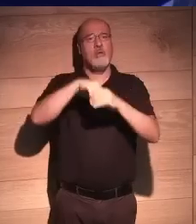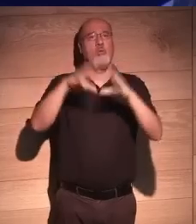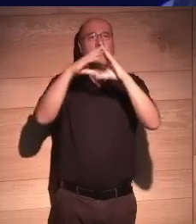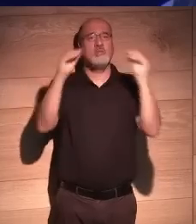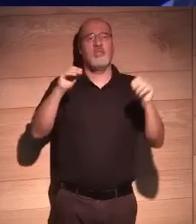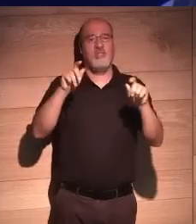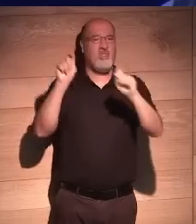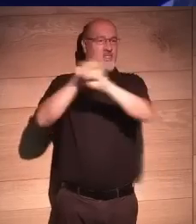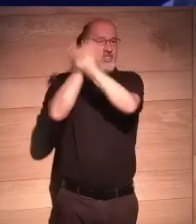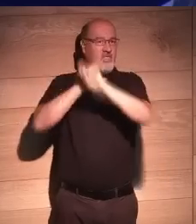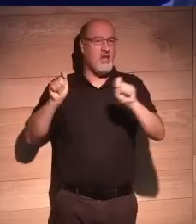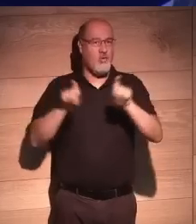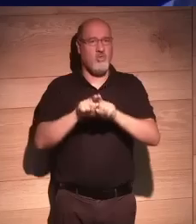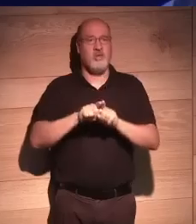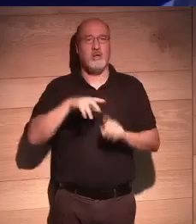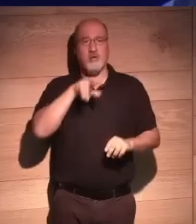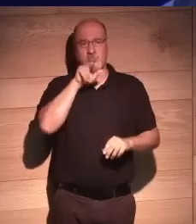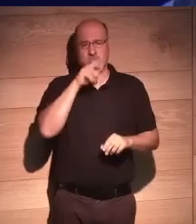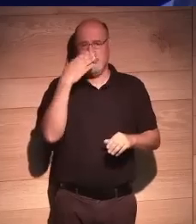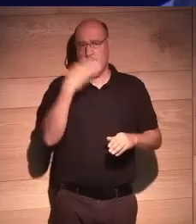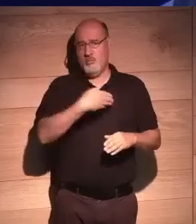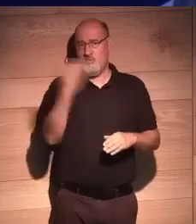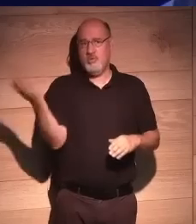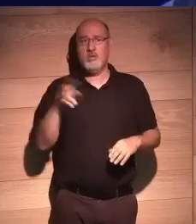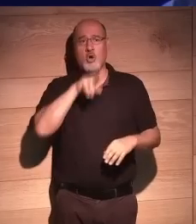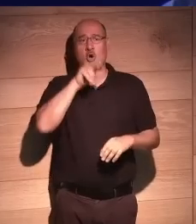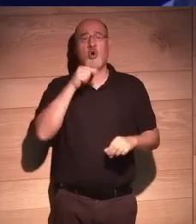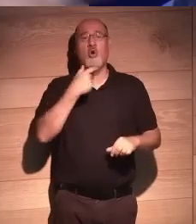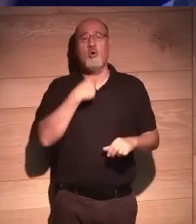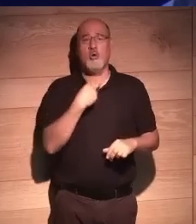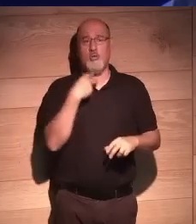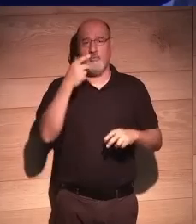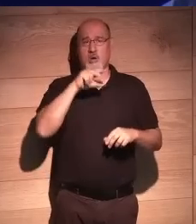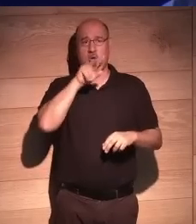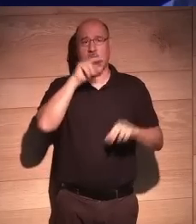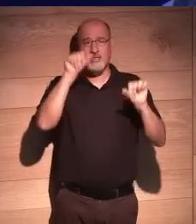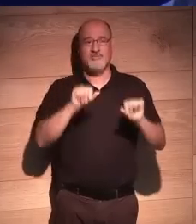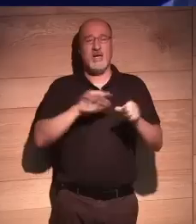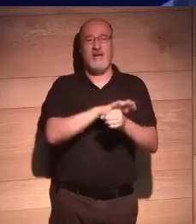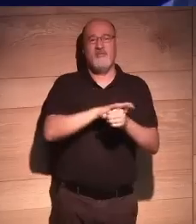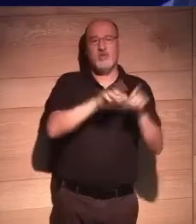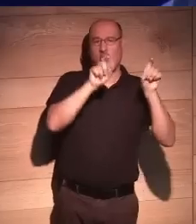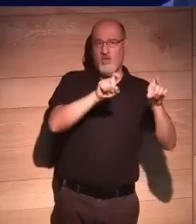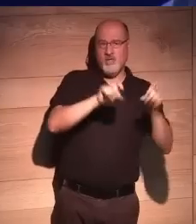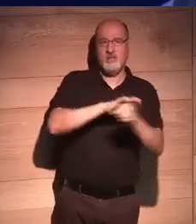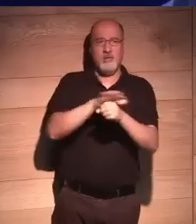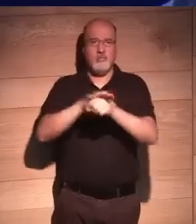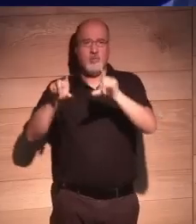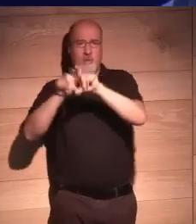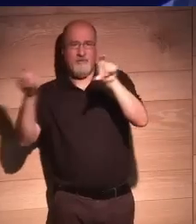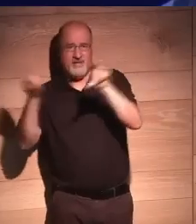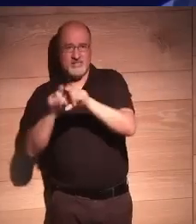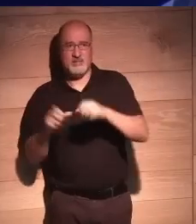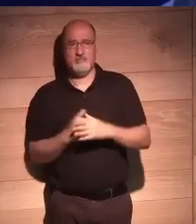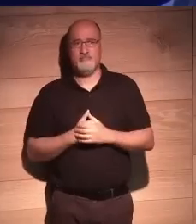Zaragoza, entreno a personas que tienen que hablar en público, en el campo docente, en el campo de la empresa.